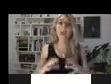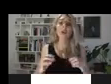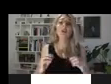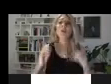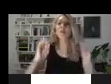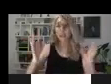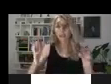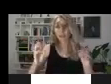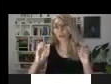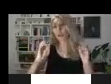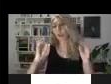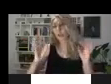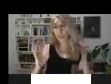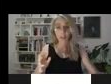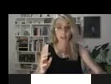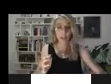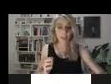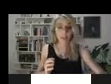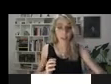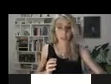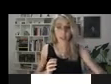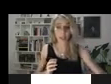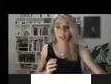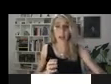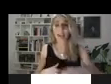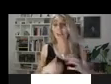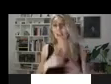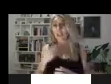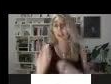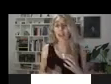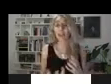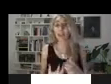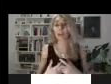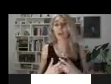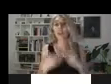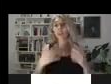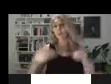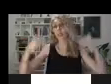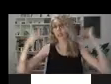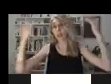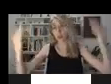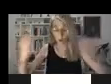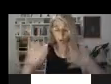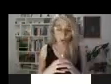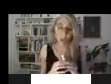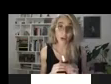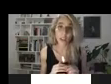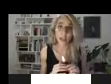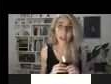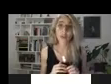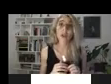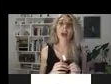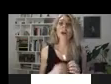adelante, y con maestros, referentes, artistas de la generación intermedia o